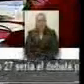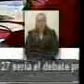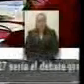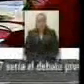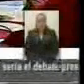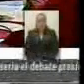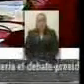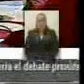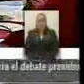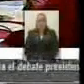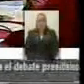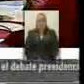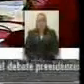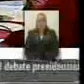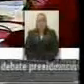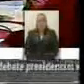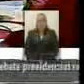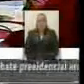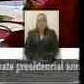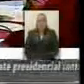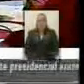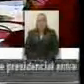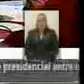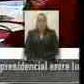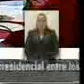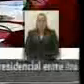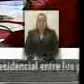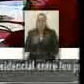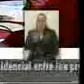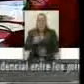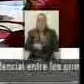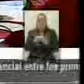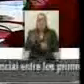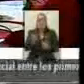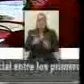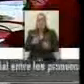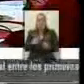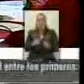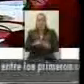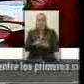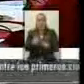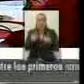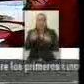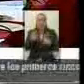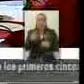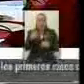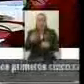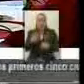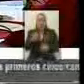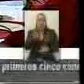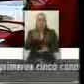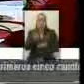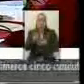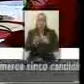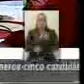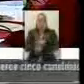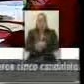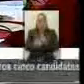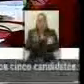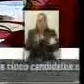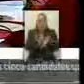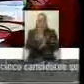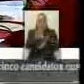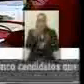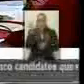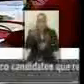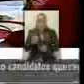cantidad, presidente, esa cantidad en los 5 años de administración de Oviedo, administración, además, entregada por un juez corrupto y destituido de